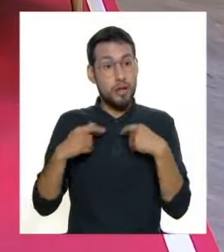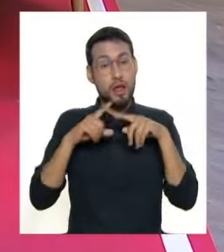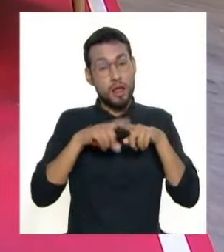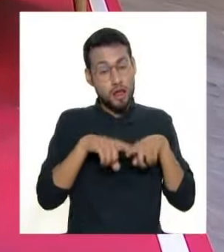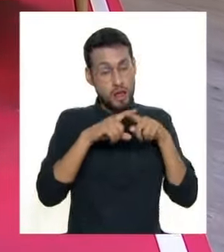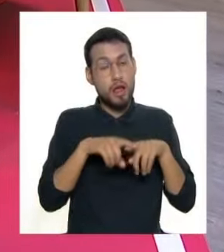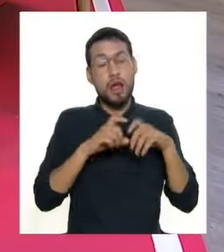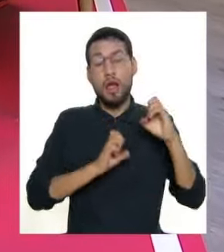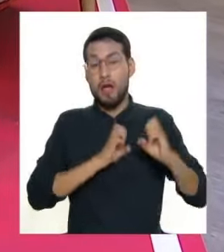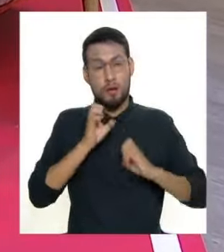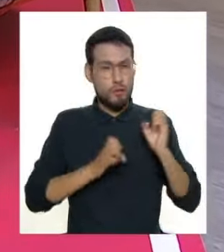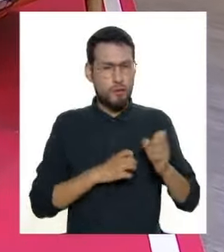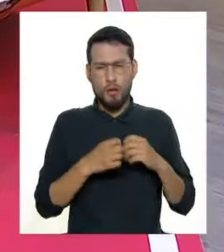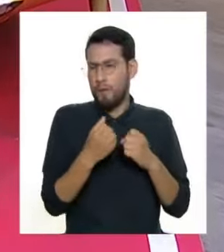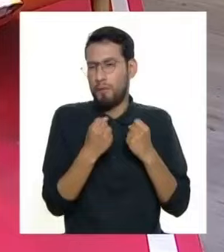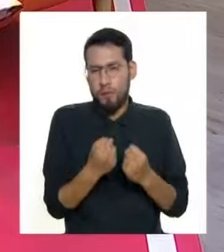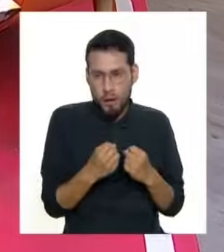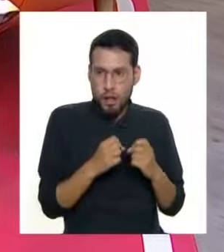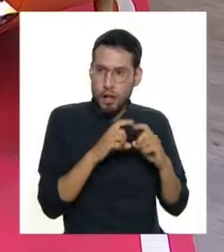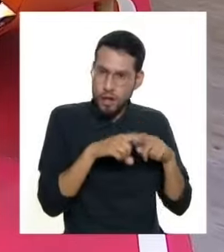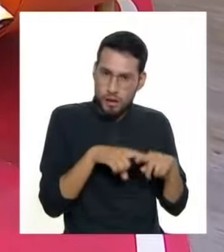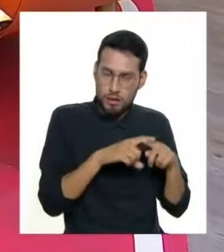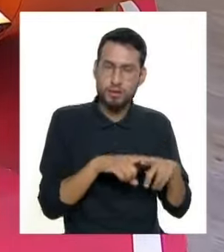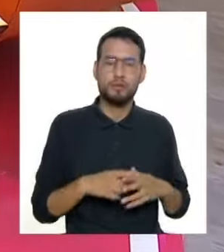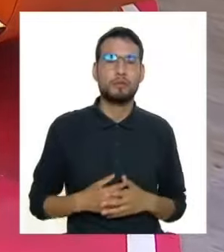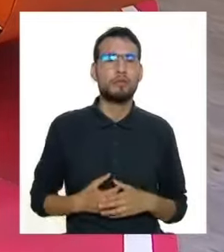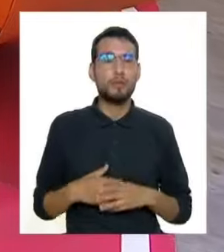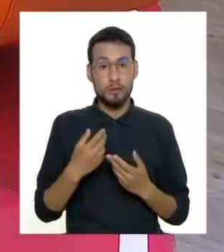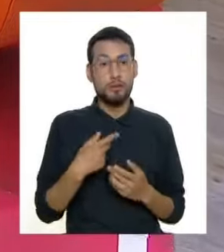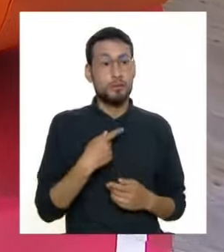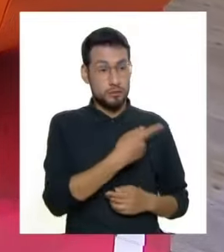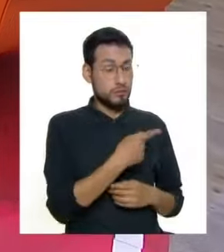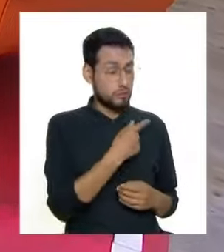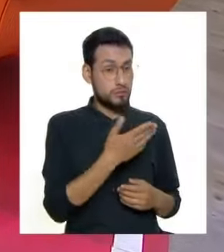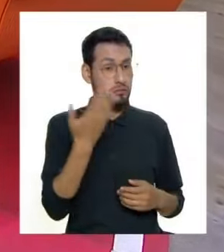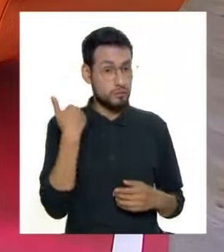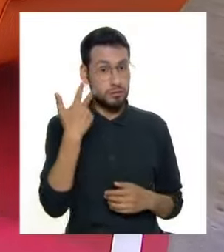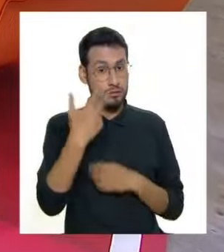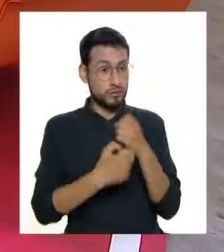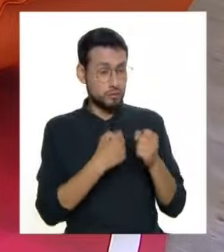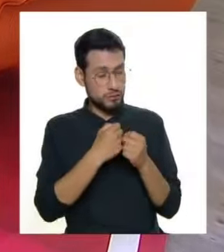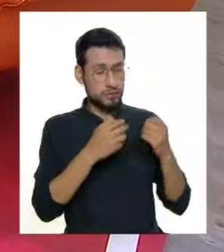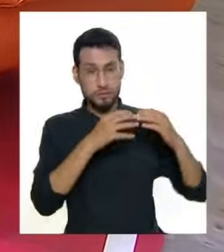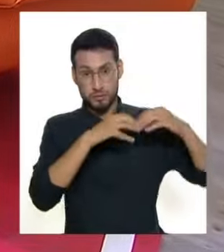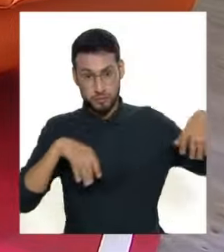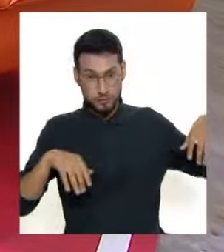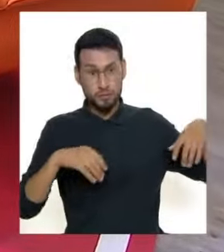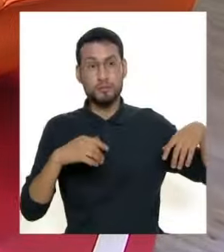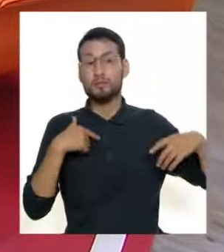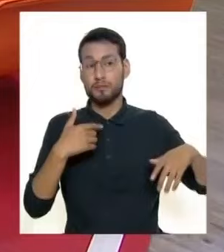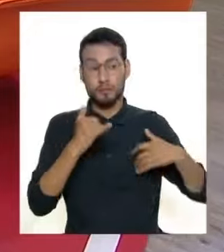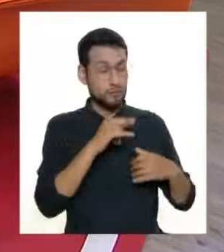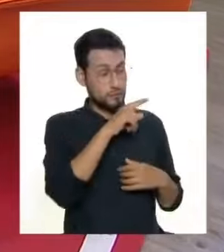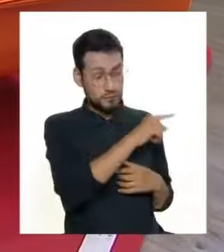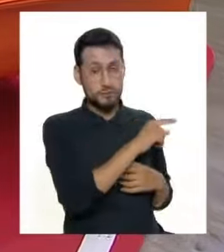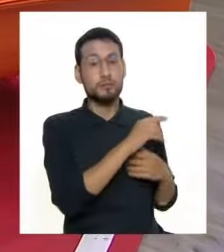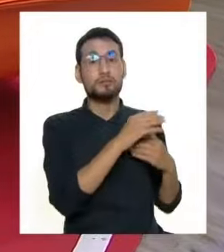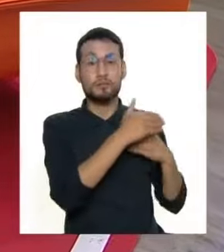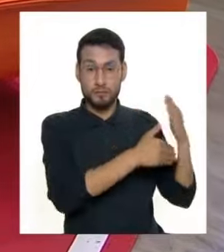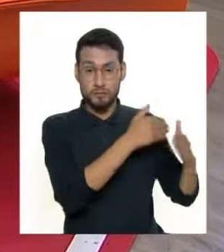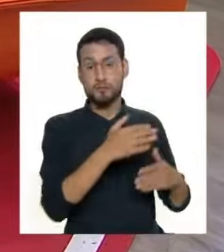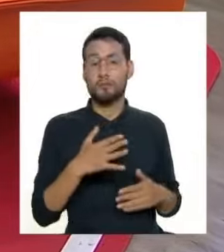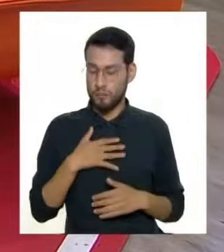dependencia emocional muy fuerte y nosotros nos hemos separado como 3 años y en ese proceso, así como él también tuvo su